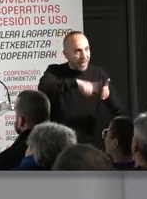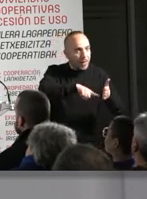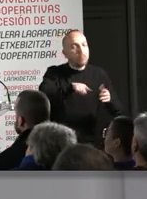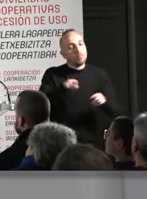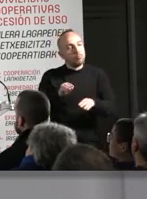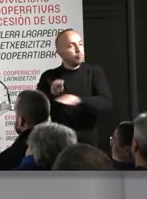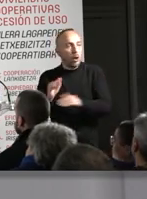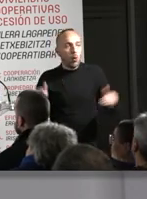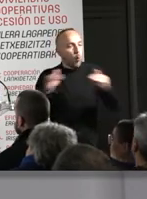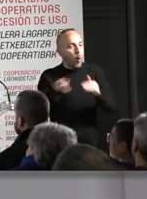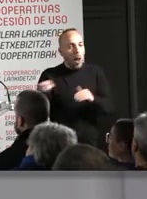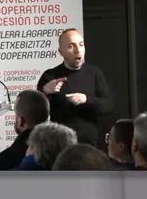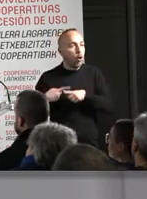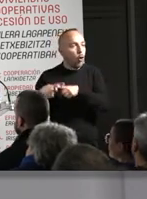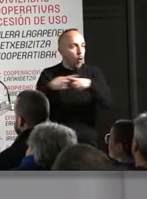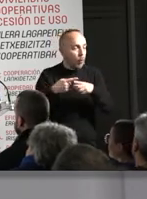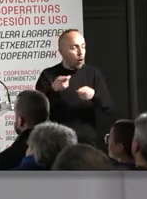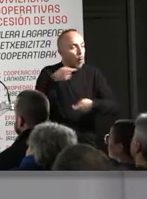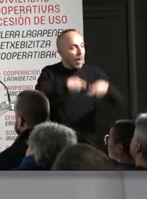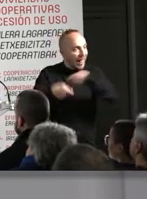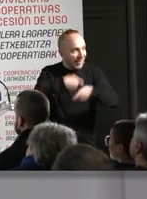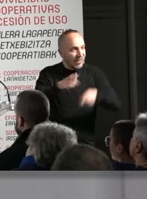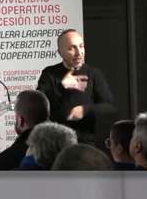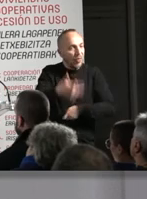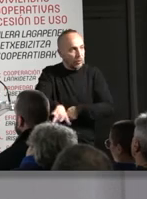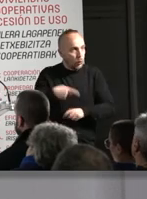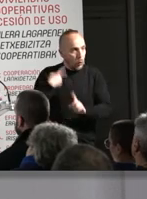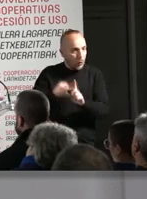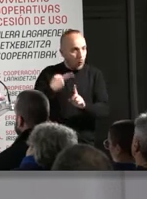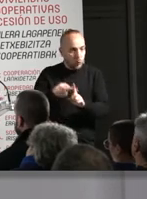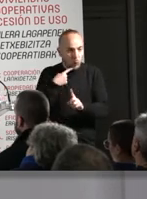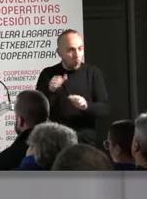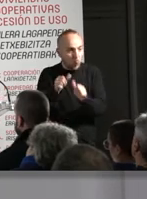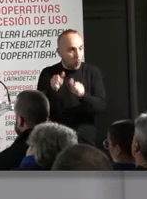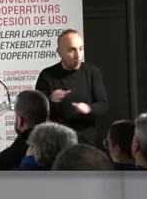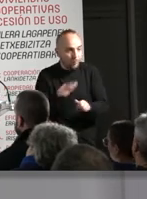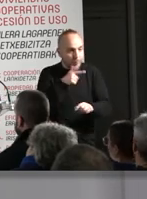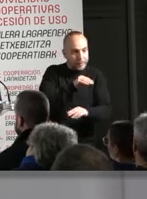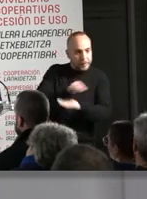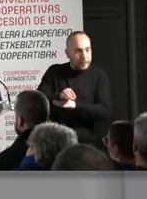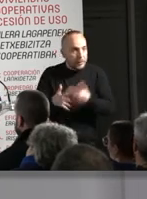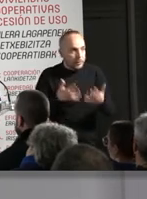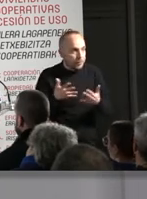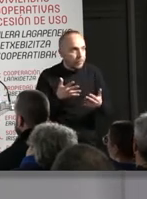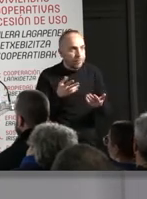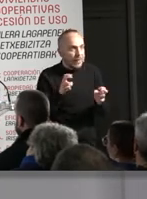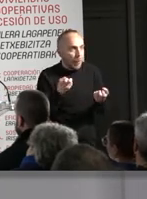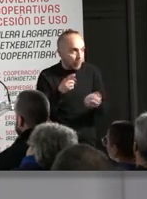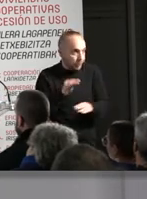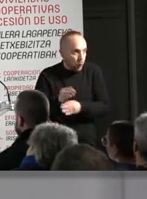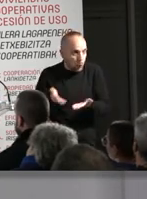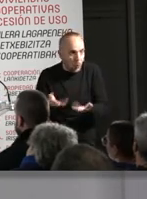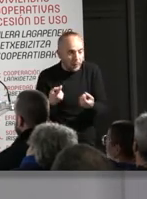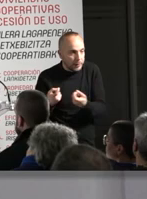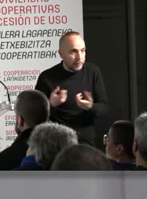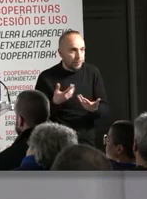cooperativa de cesión de uso, porque tenemos ahora mismo una situación que el modelo no existe para muchas de las claves que habitualmente se producen de ayudas, de diferentes